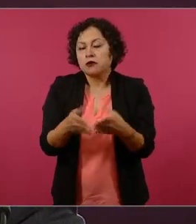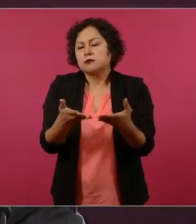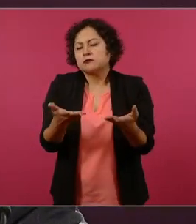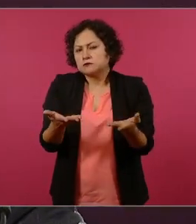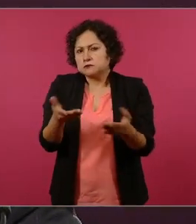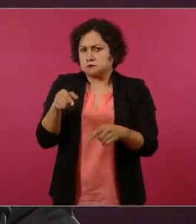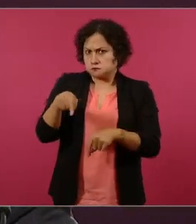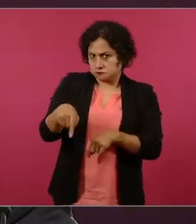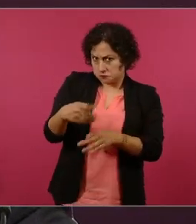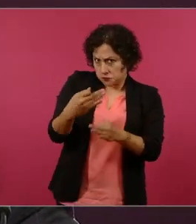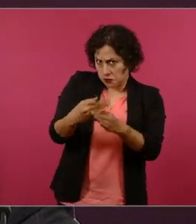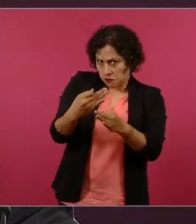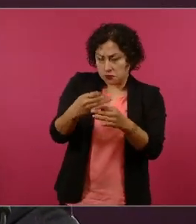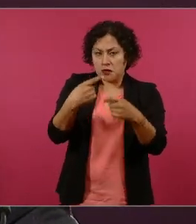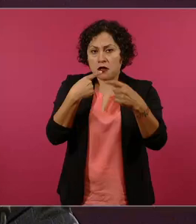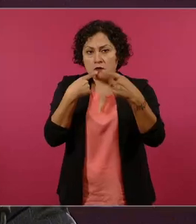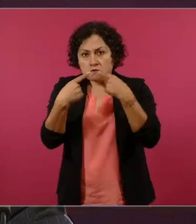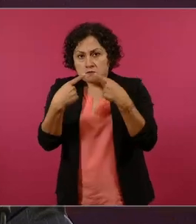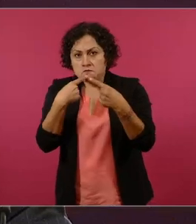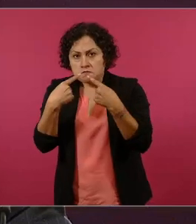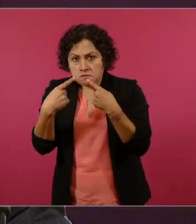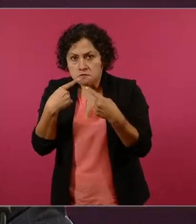puede llegar